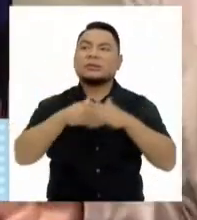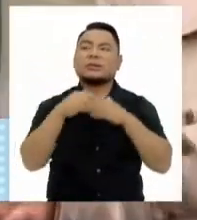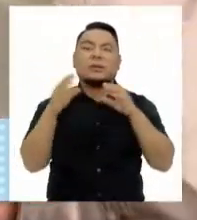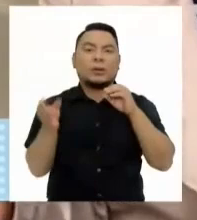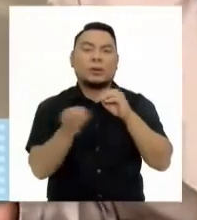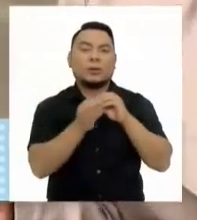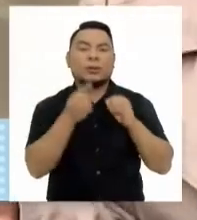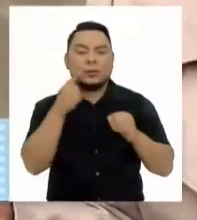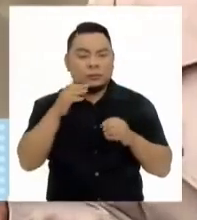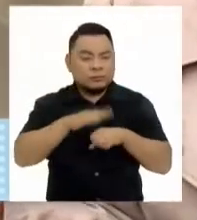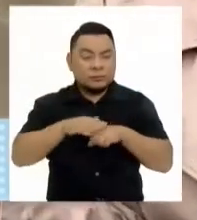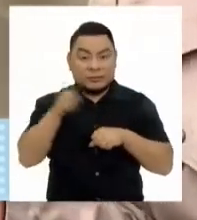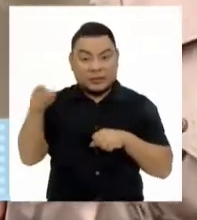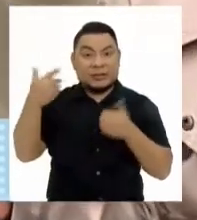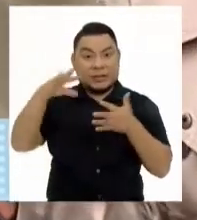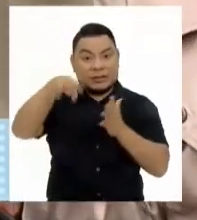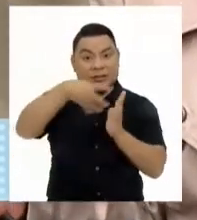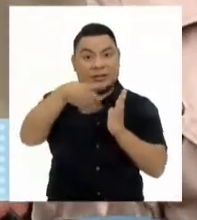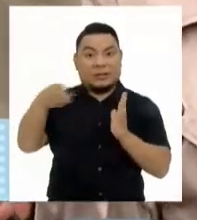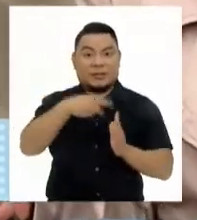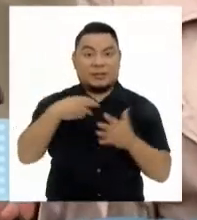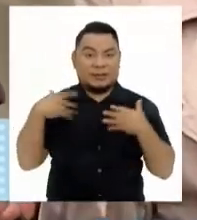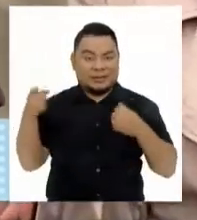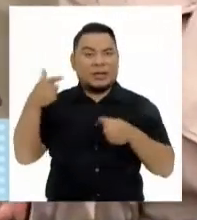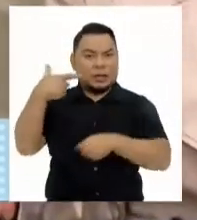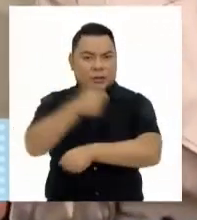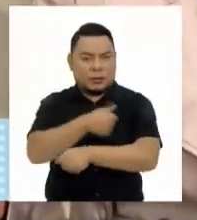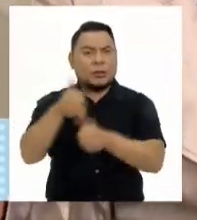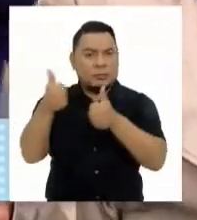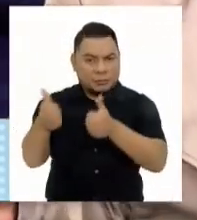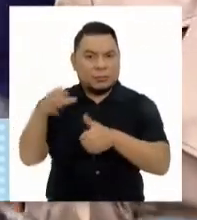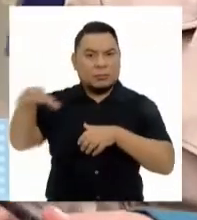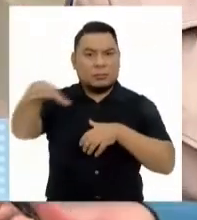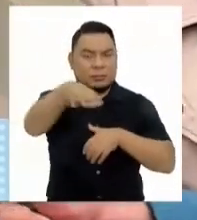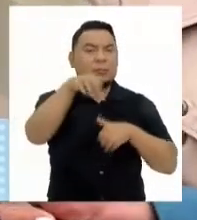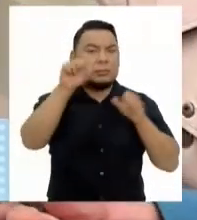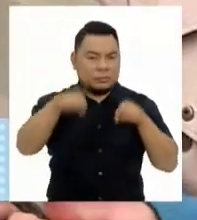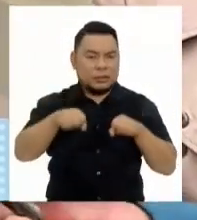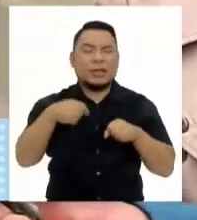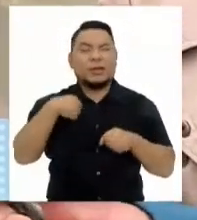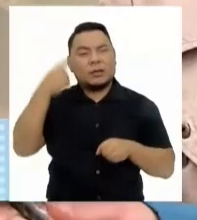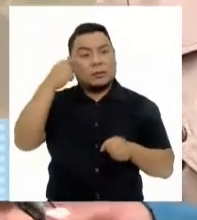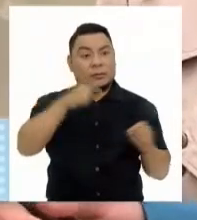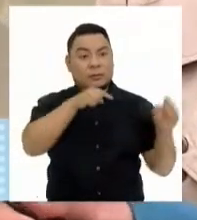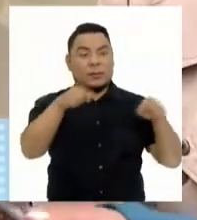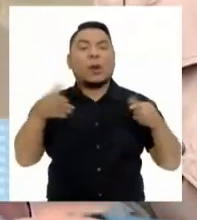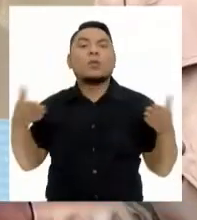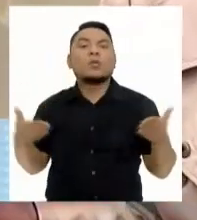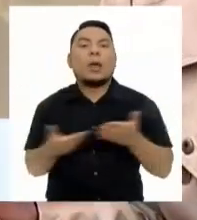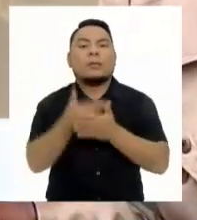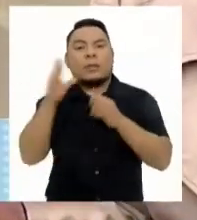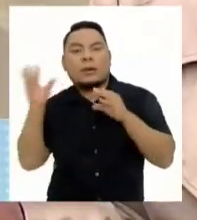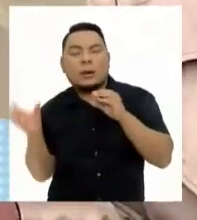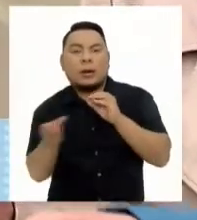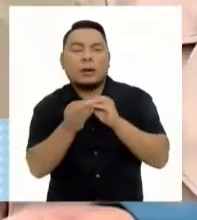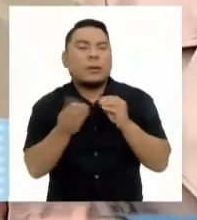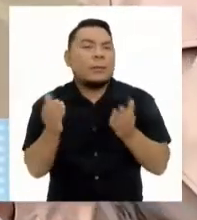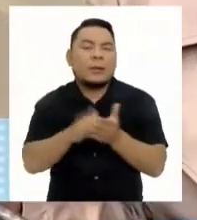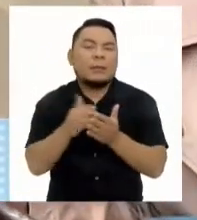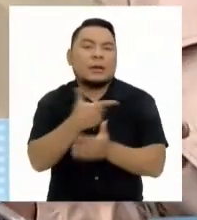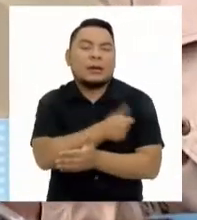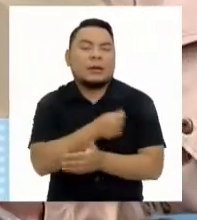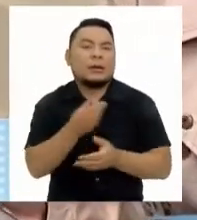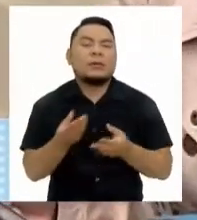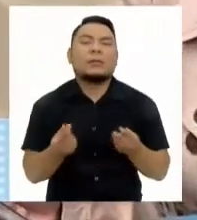sumarle a la estrategia que ya tiene el Ministerio de Salud, que está bien los vacunatones, pero tenemos que sumarle una estrategia más agresiva en vacunación,